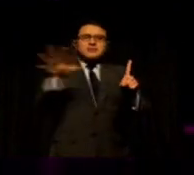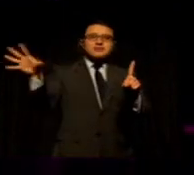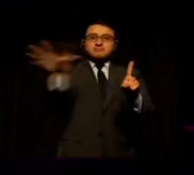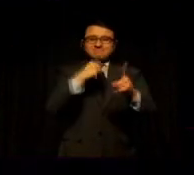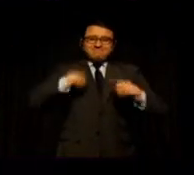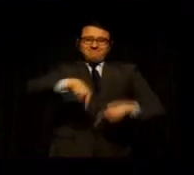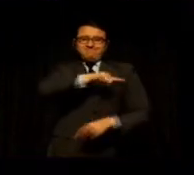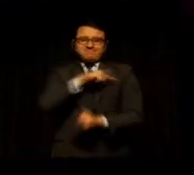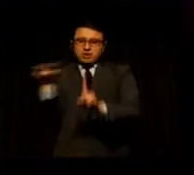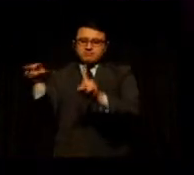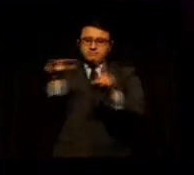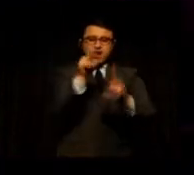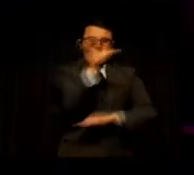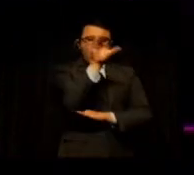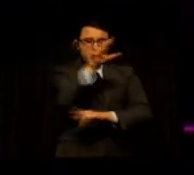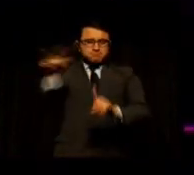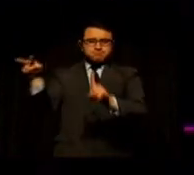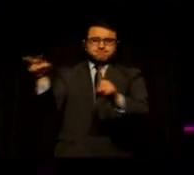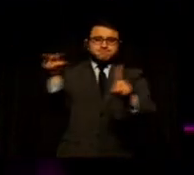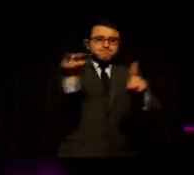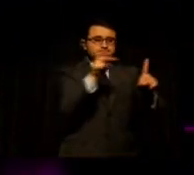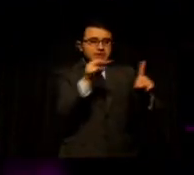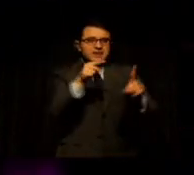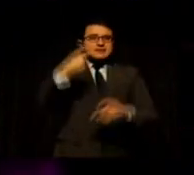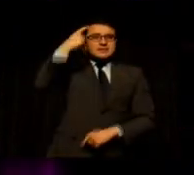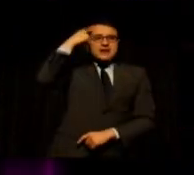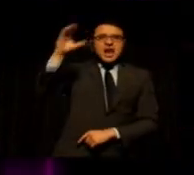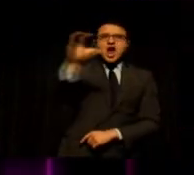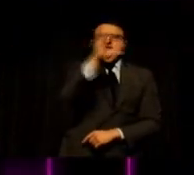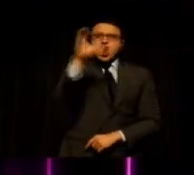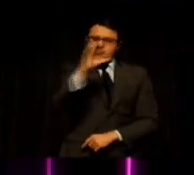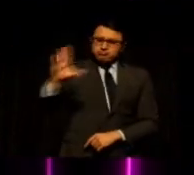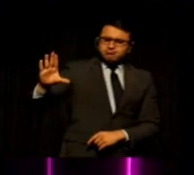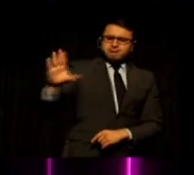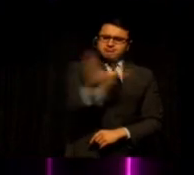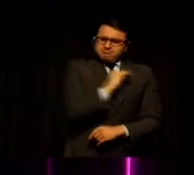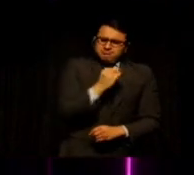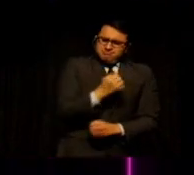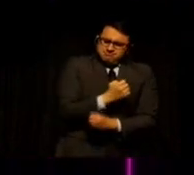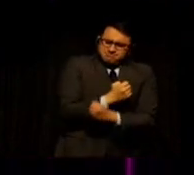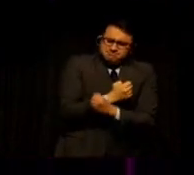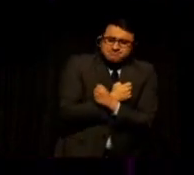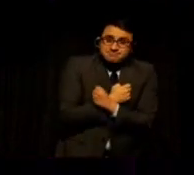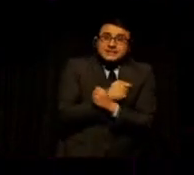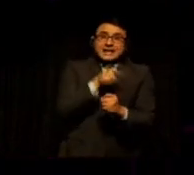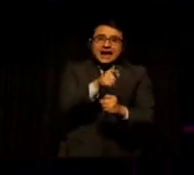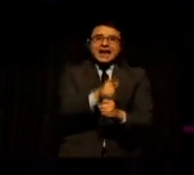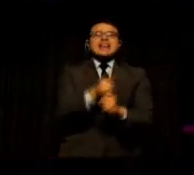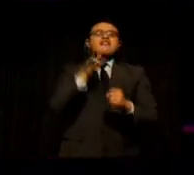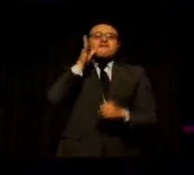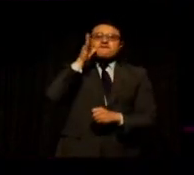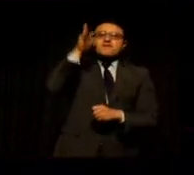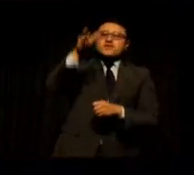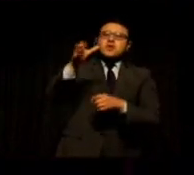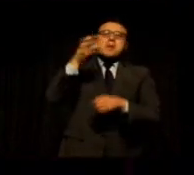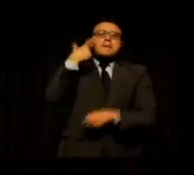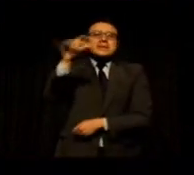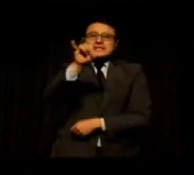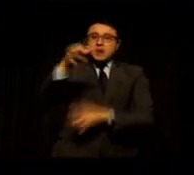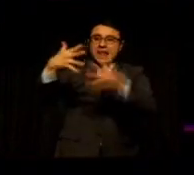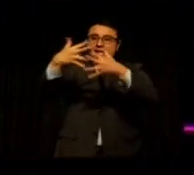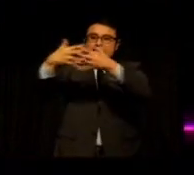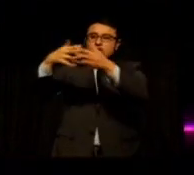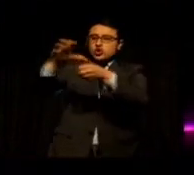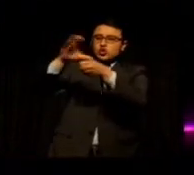que nosotros tenemos es que este está colombia que todos queremos se convierta en el silicon valley de américa latina-